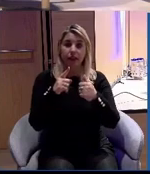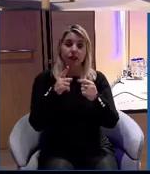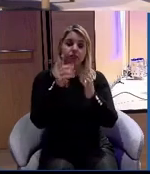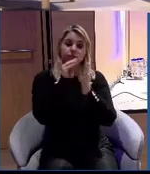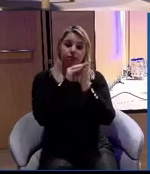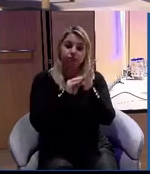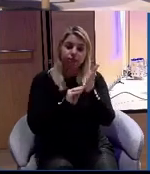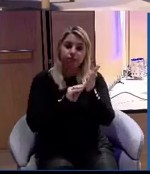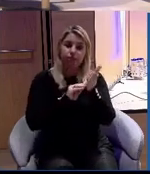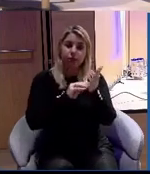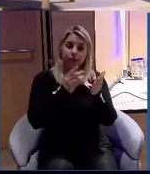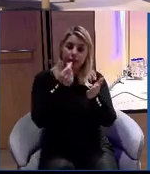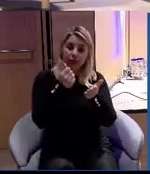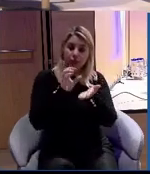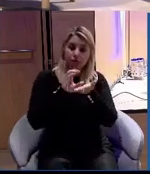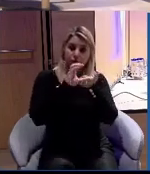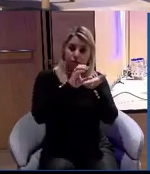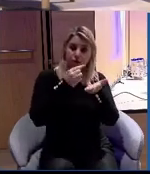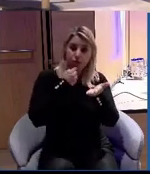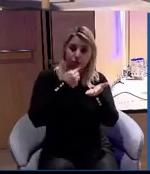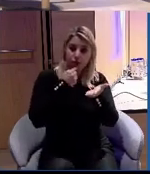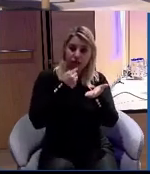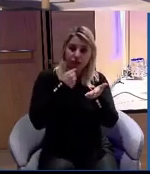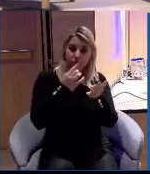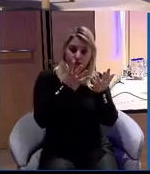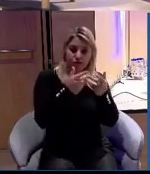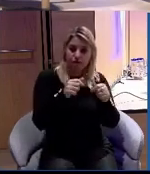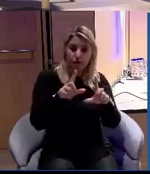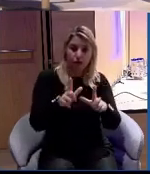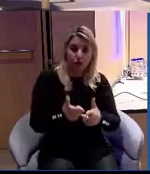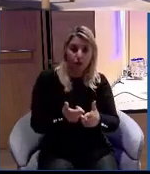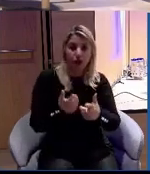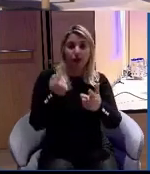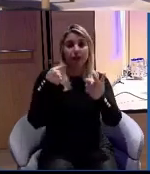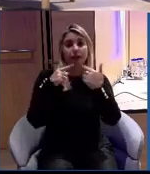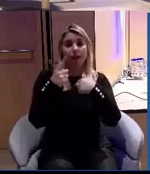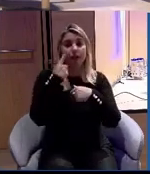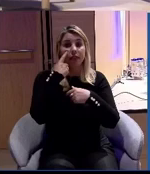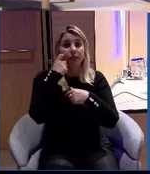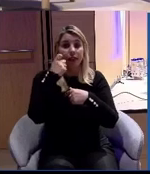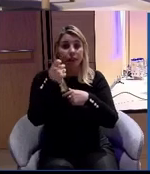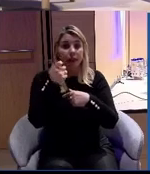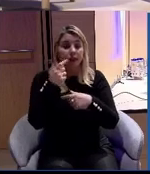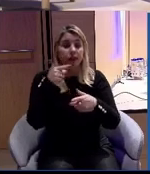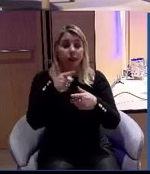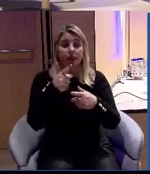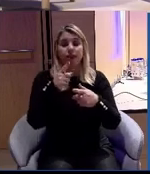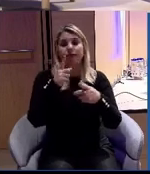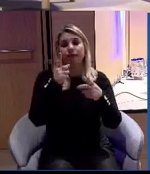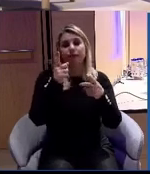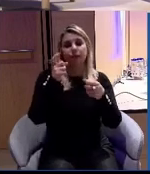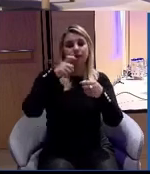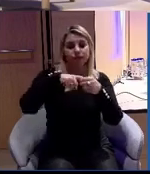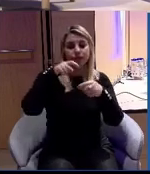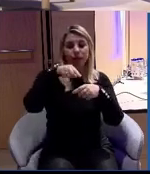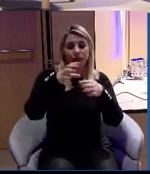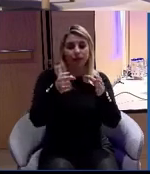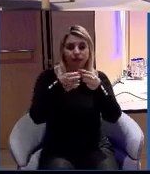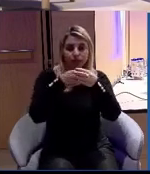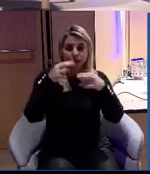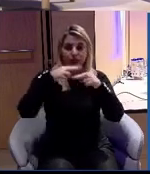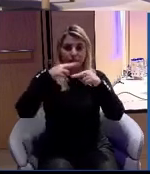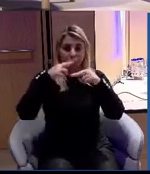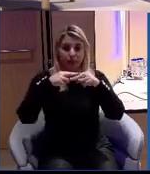político encontrábamos que había una inversión cada vez más creciente y significativa en redes sociales